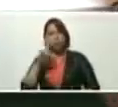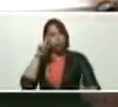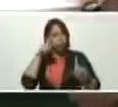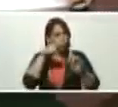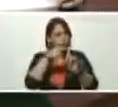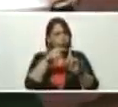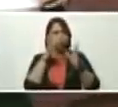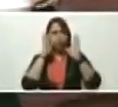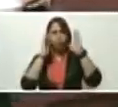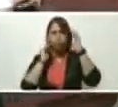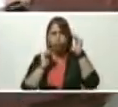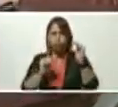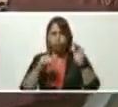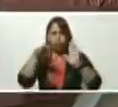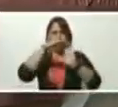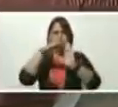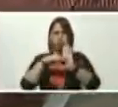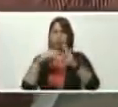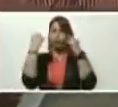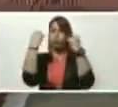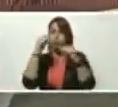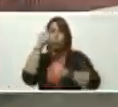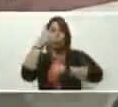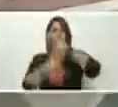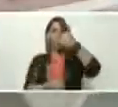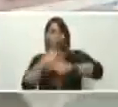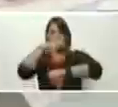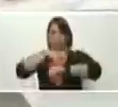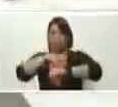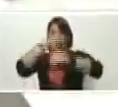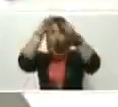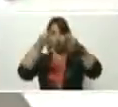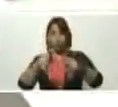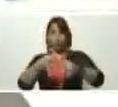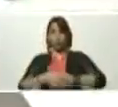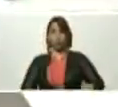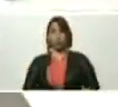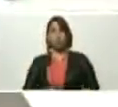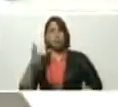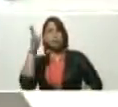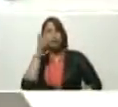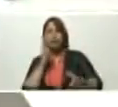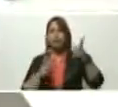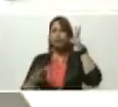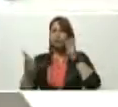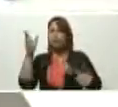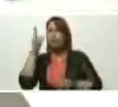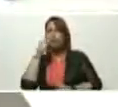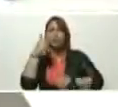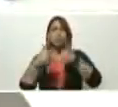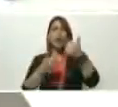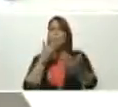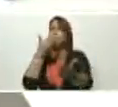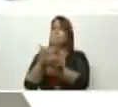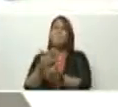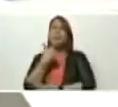atendiendo prioridades en tiempo real, escuchando el clamor del